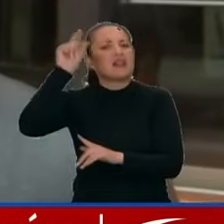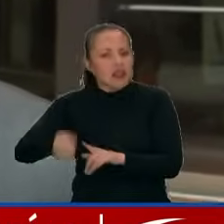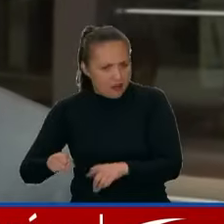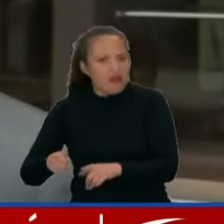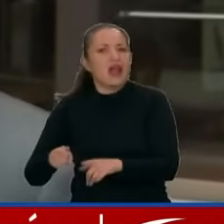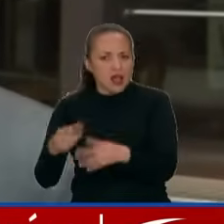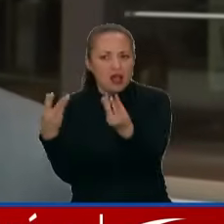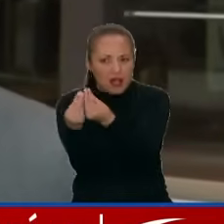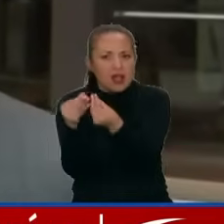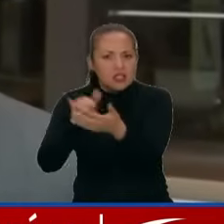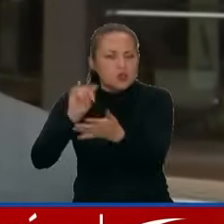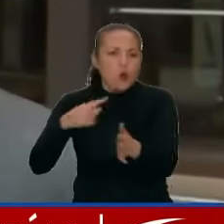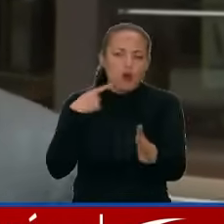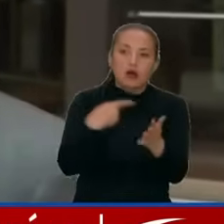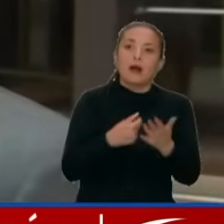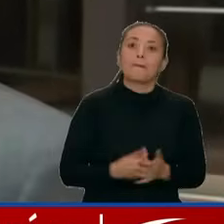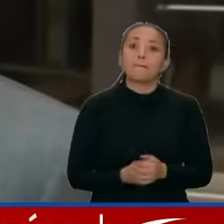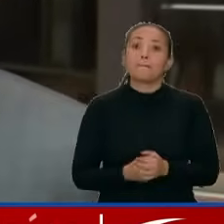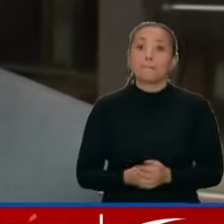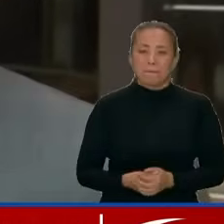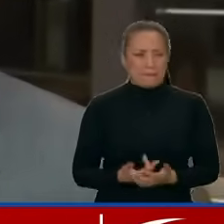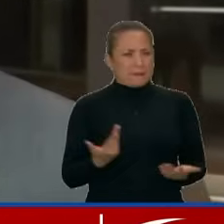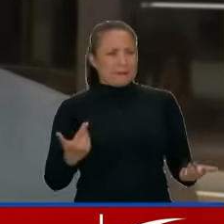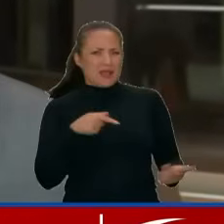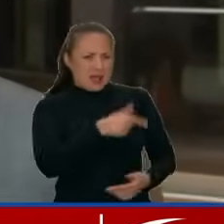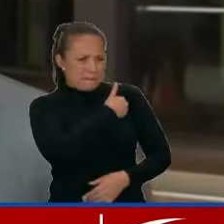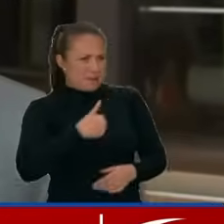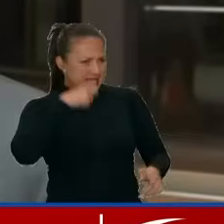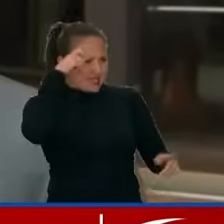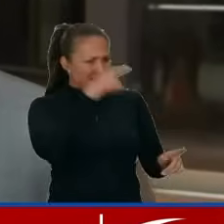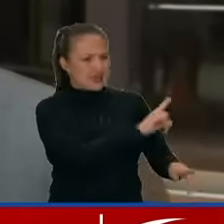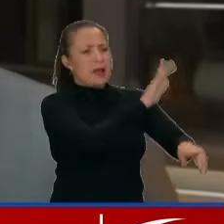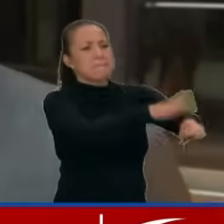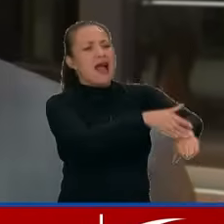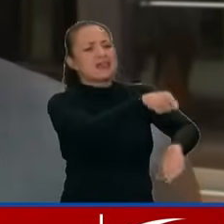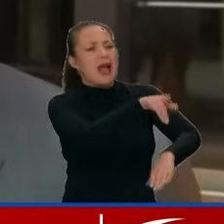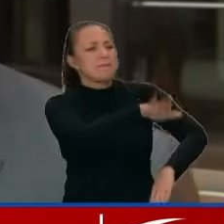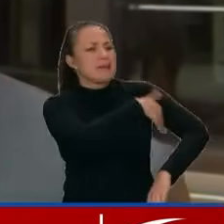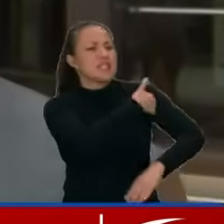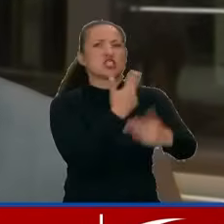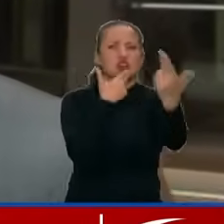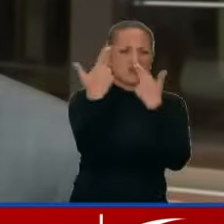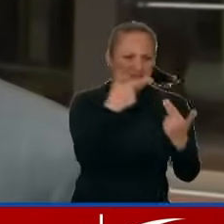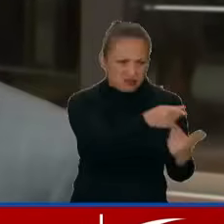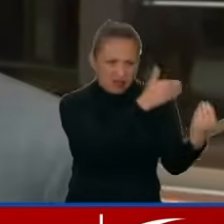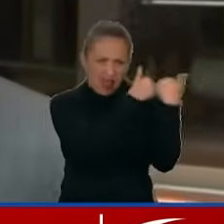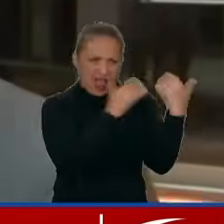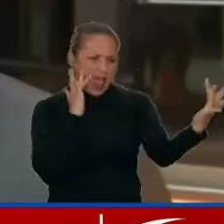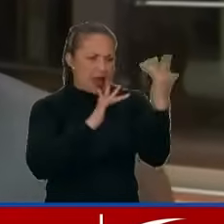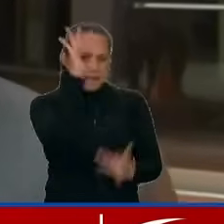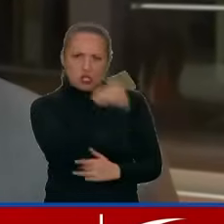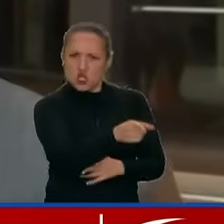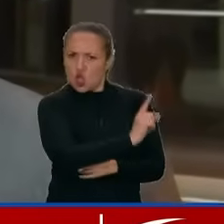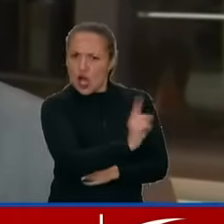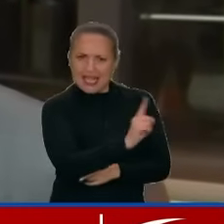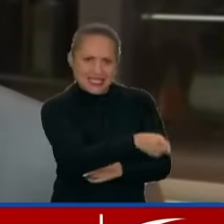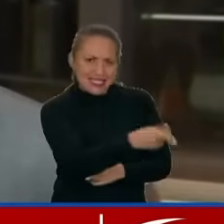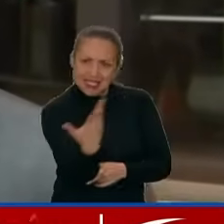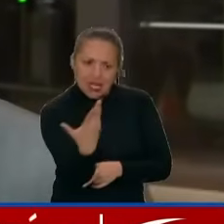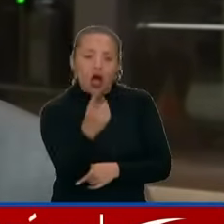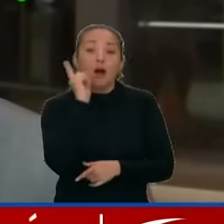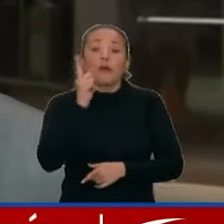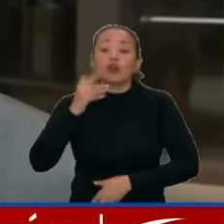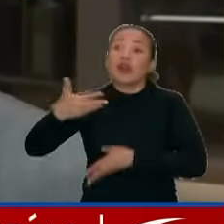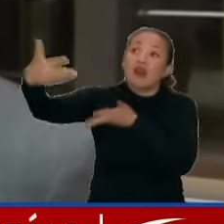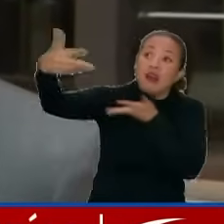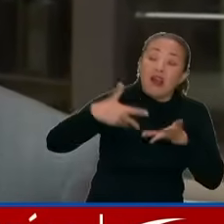el presidente le ordena a un cancillero a la cancillería hacer algo que no le cabe porque la cooperación judicial se da